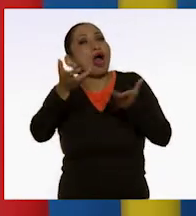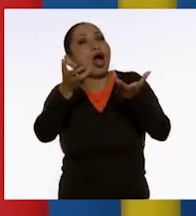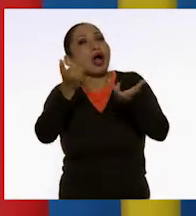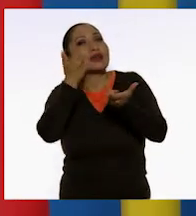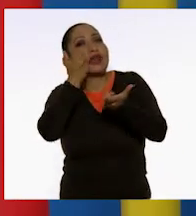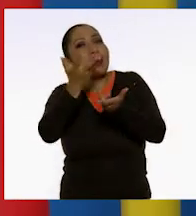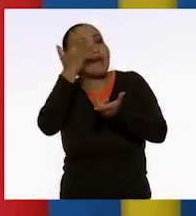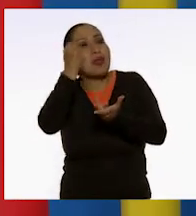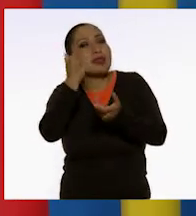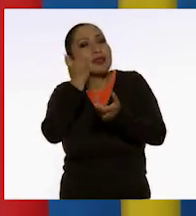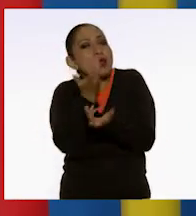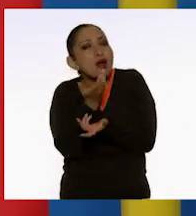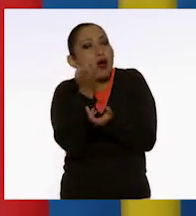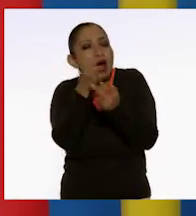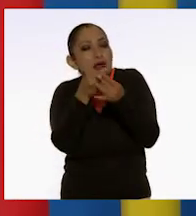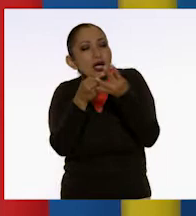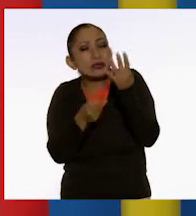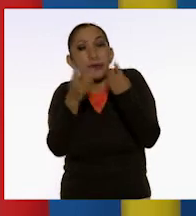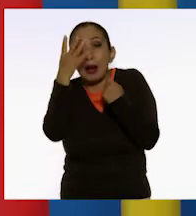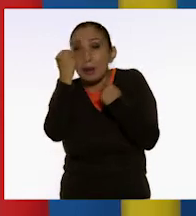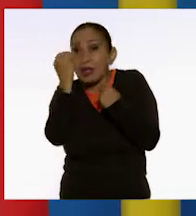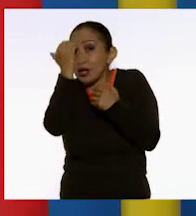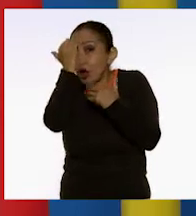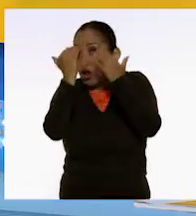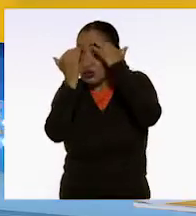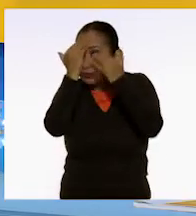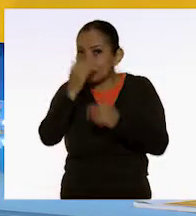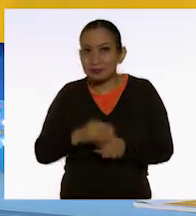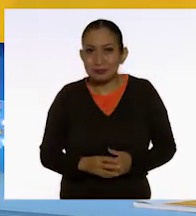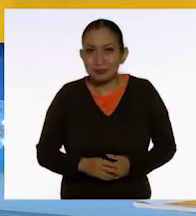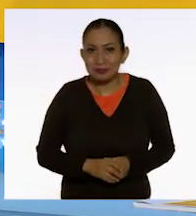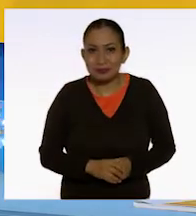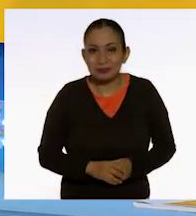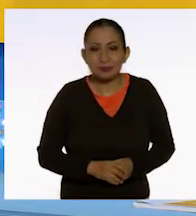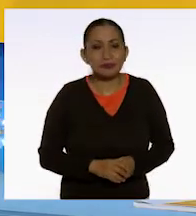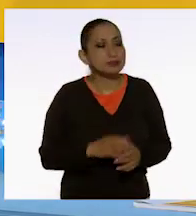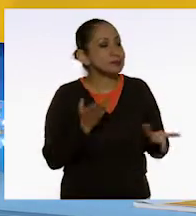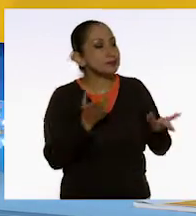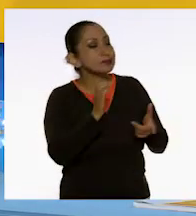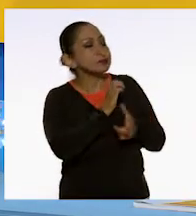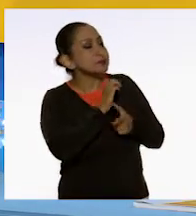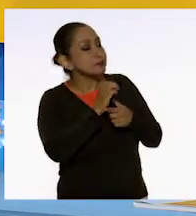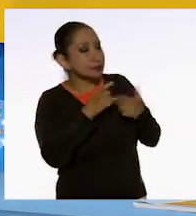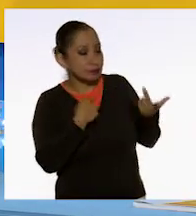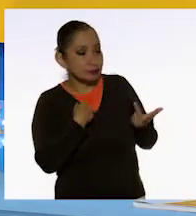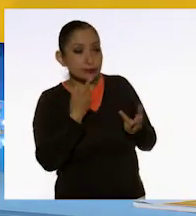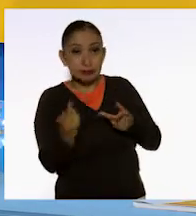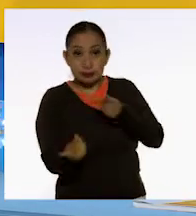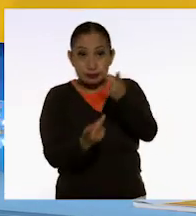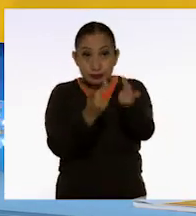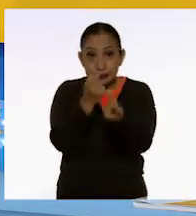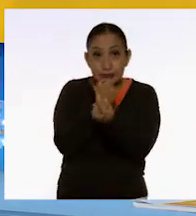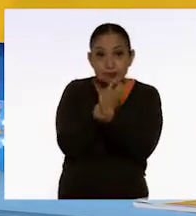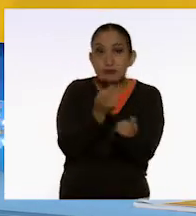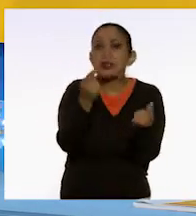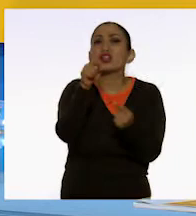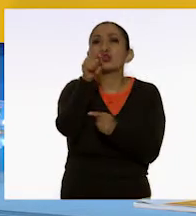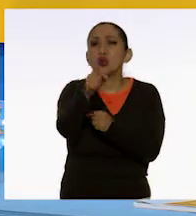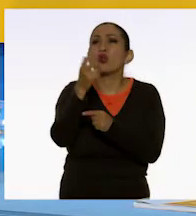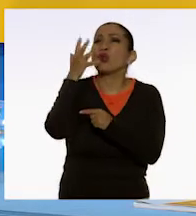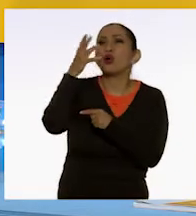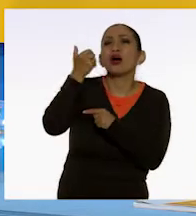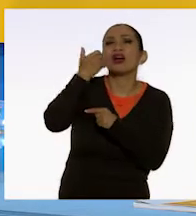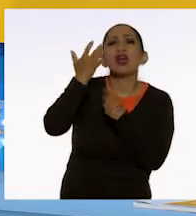excelentes para lograr aprendizaje y conocimientos. Profesor, entonces, preguntemos a las niñas y a los niños cuáles son